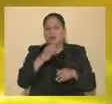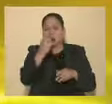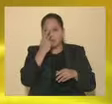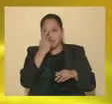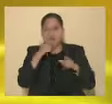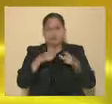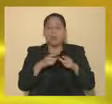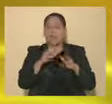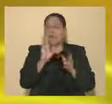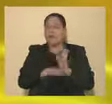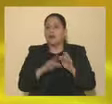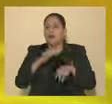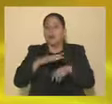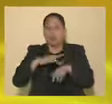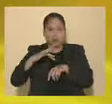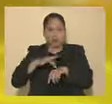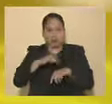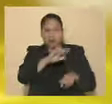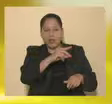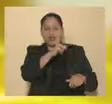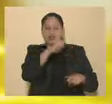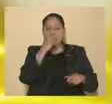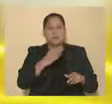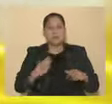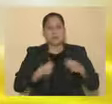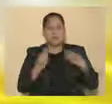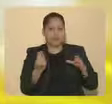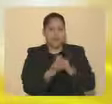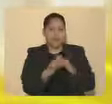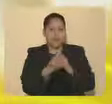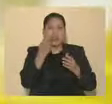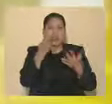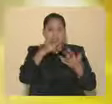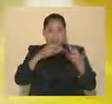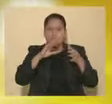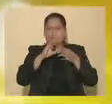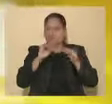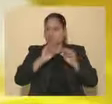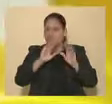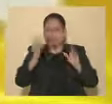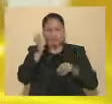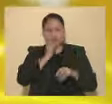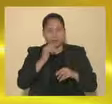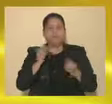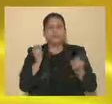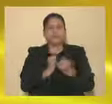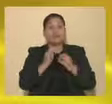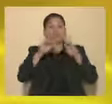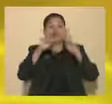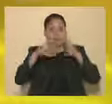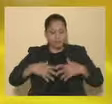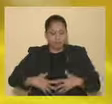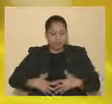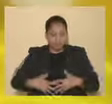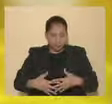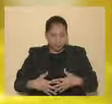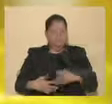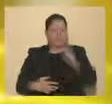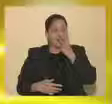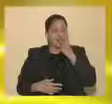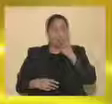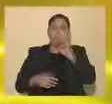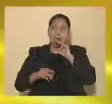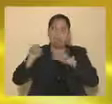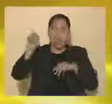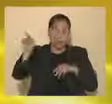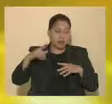tu vulva. Estos son como temas que tenemos que explicar claramente. Sí. Y por supuesto, el embarazo. Hablar de que la mamá